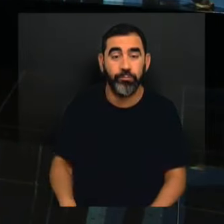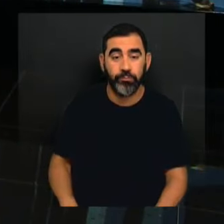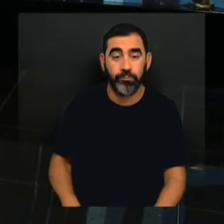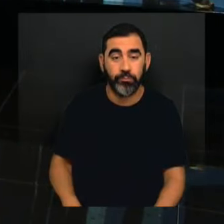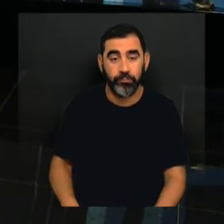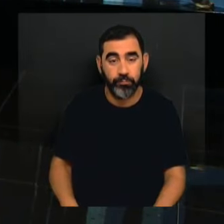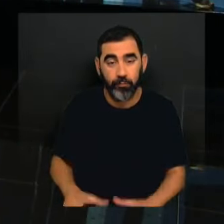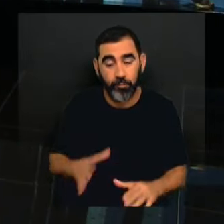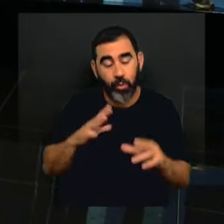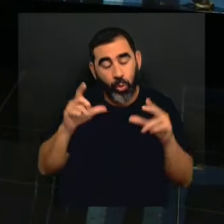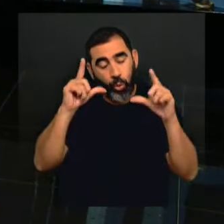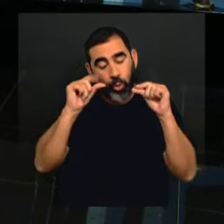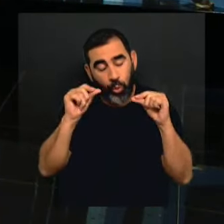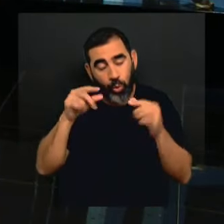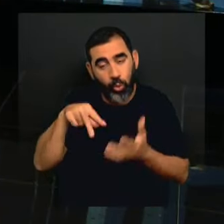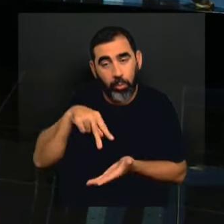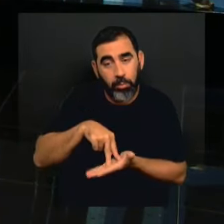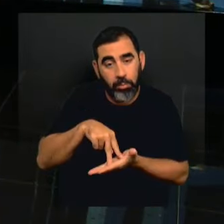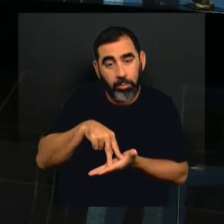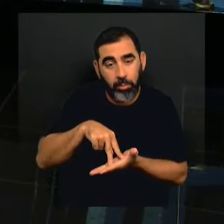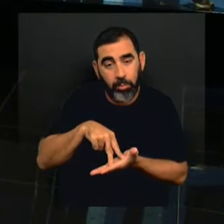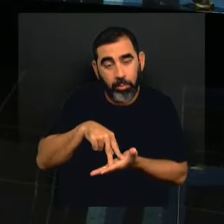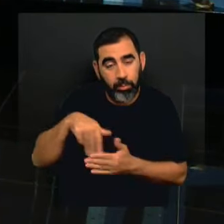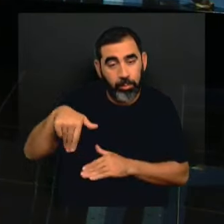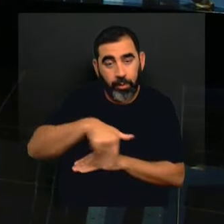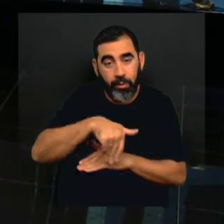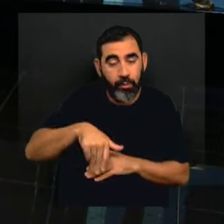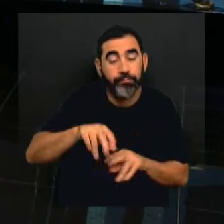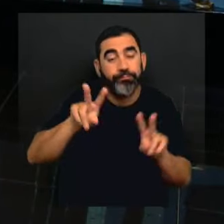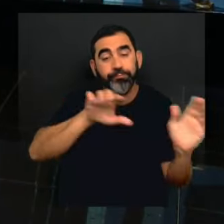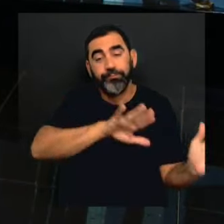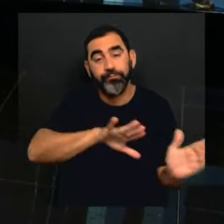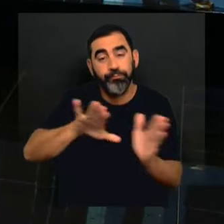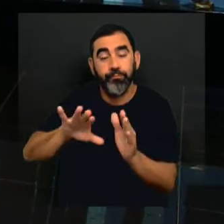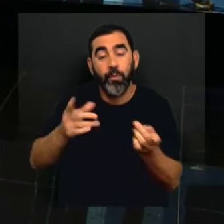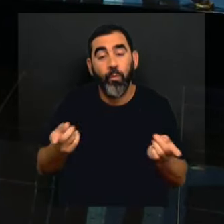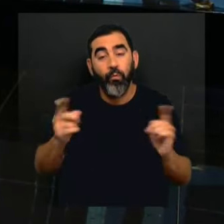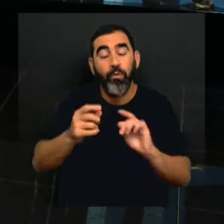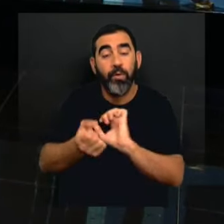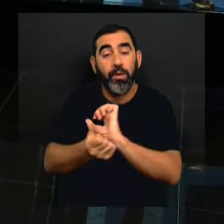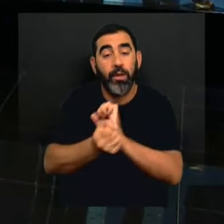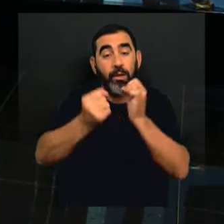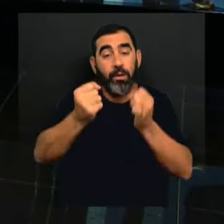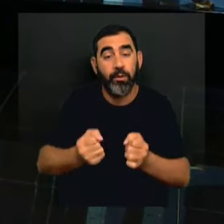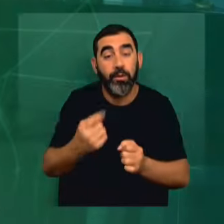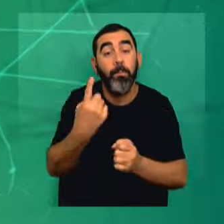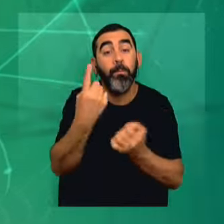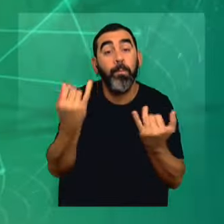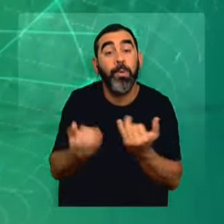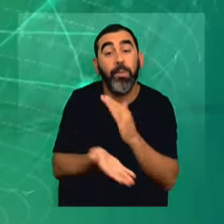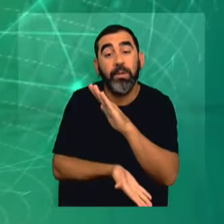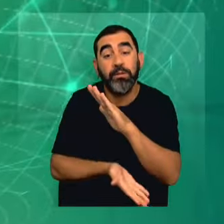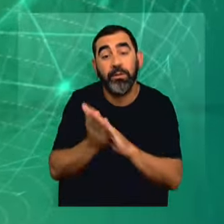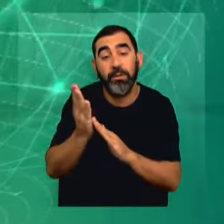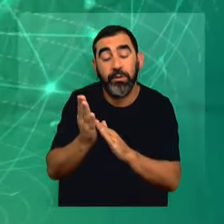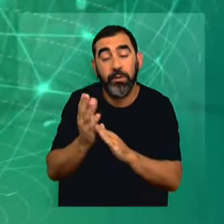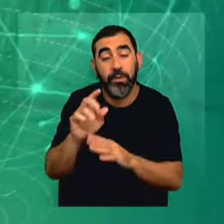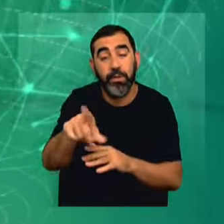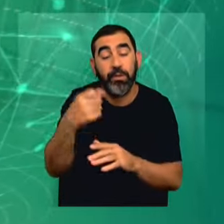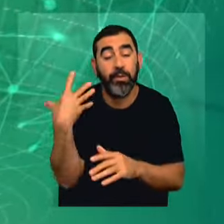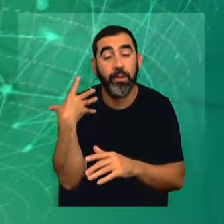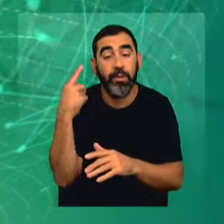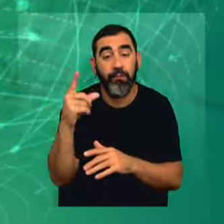quedan como dormidas paradas en en la calle vamos ahora con otros temas quien regresó a la cárcel después de su primera salida transitoria fue el jefe